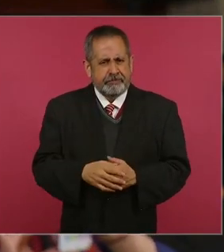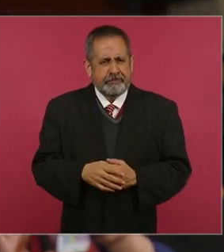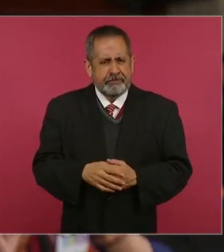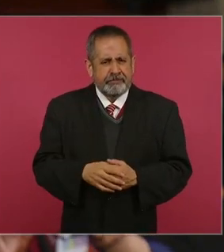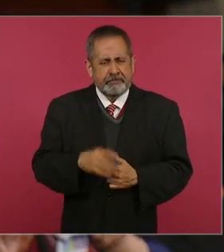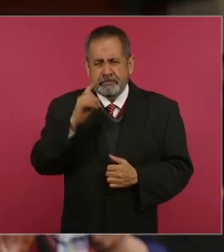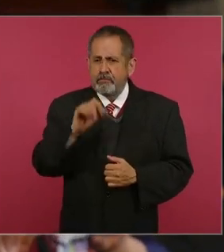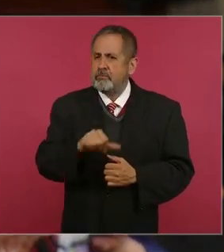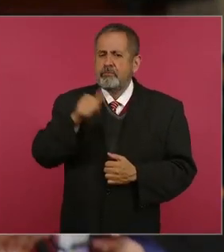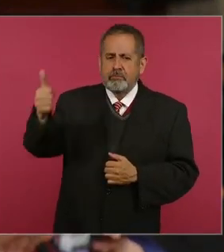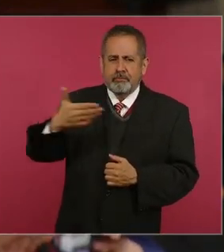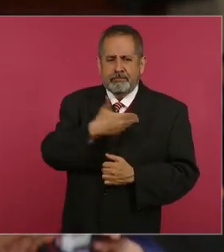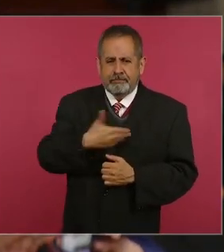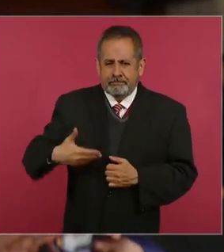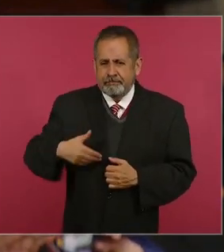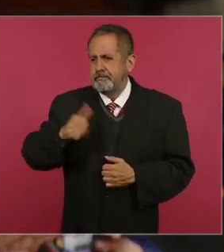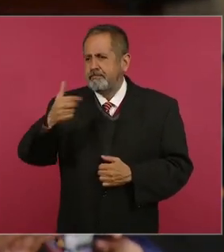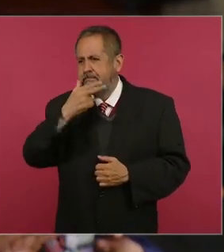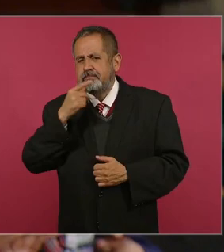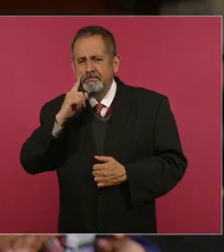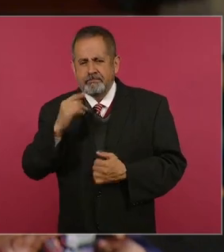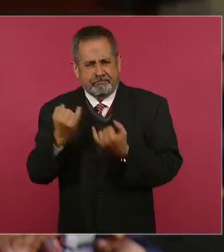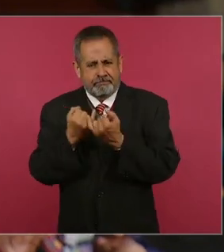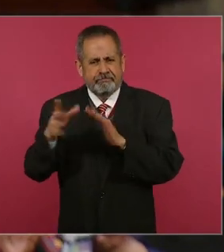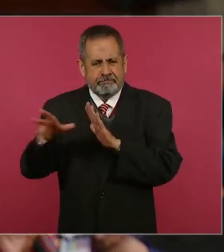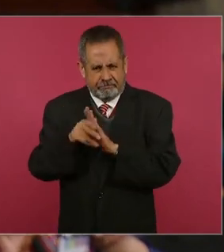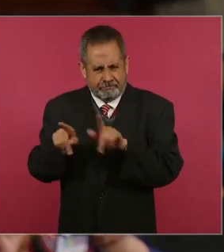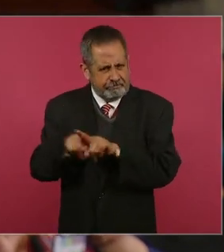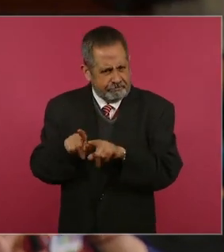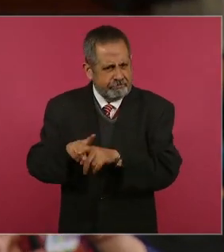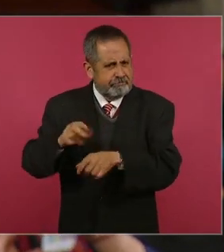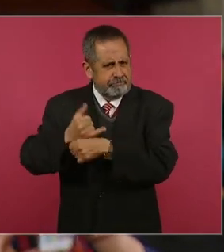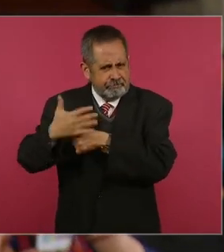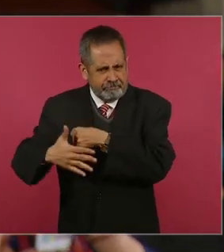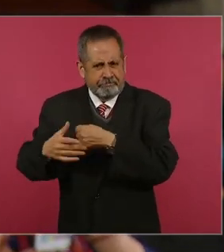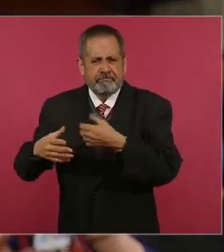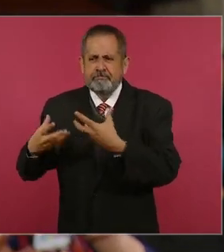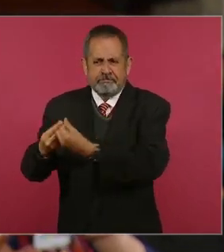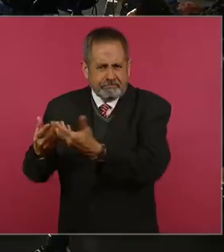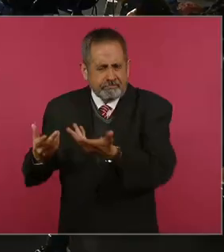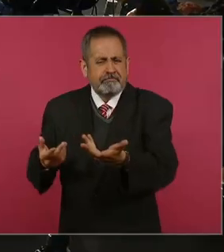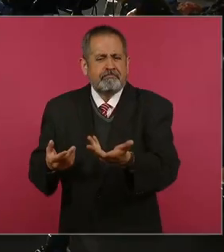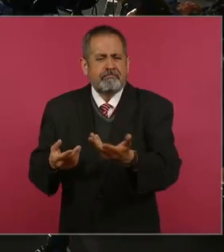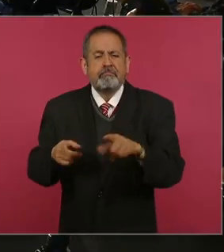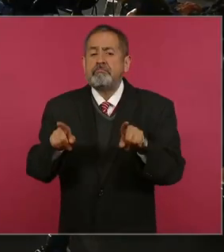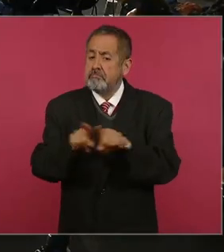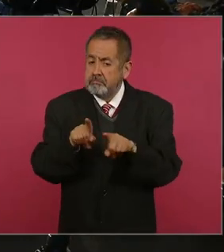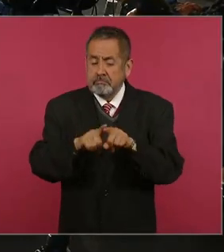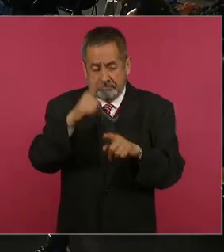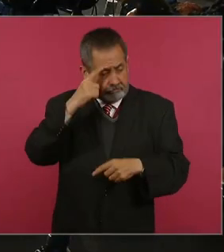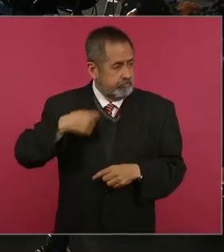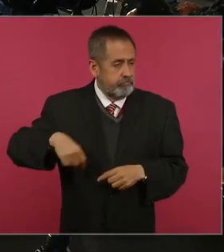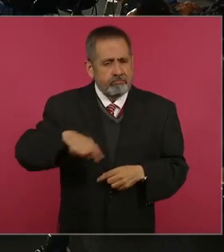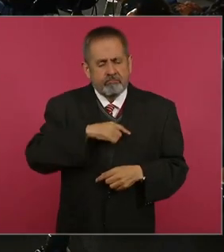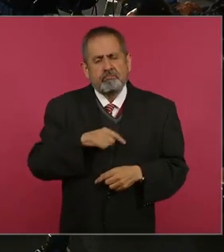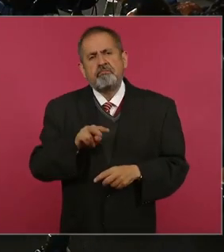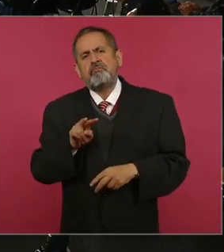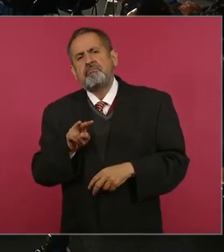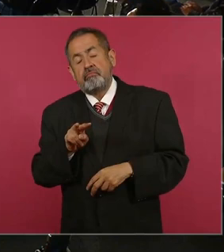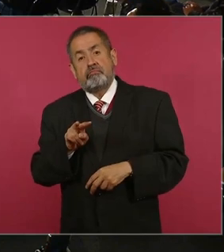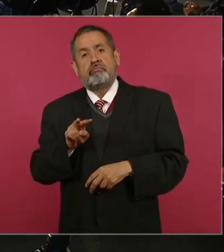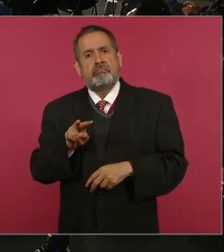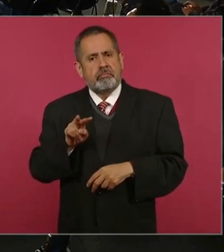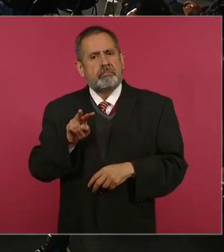otros mandatarios o mandatarias y también para los periodistas, para nosotros como